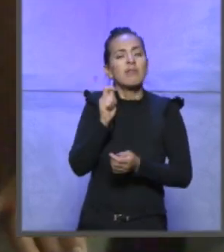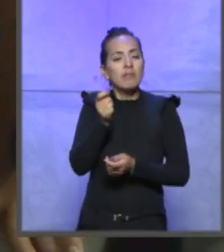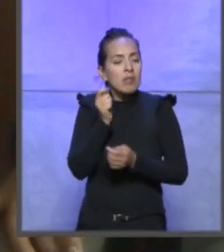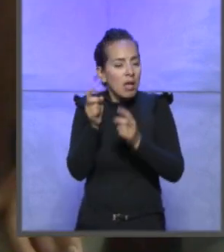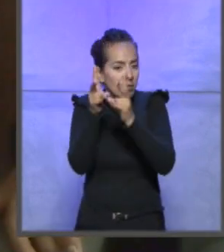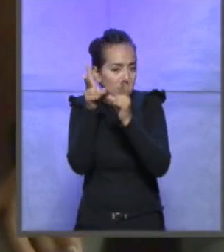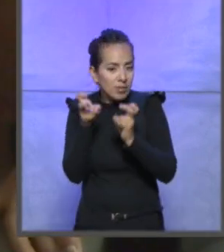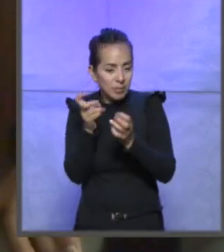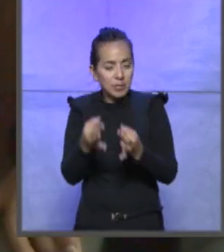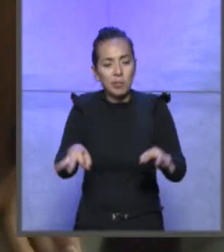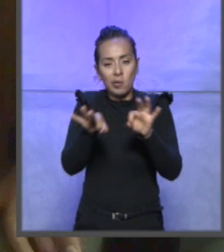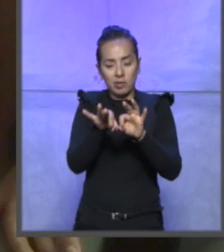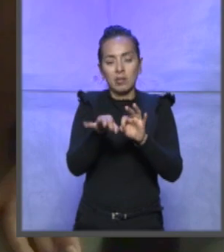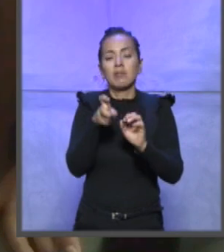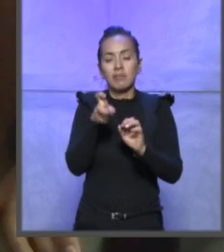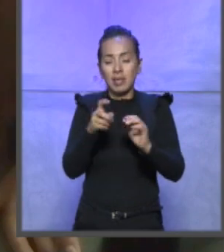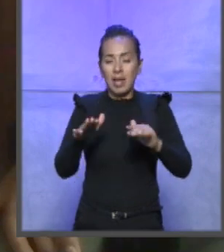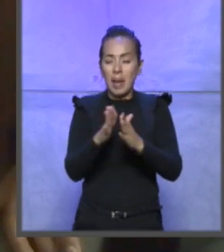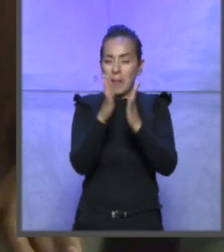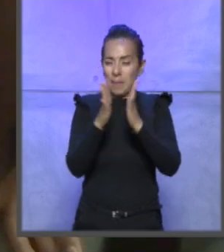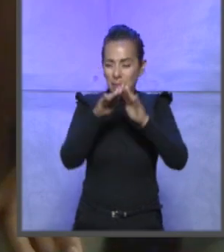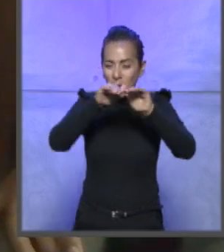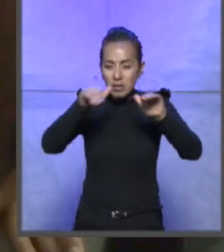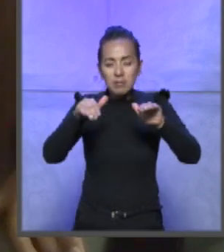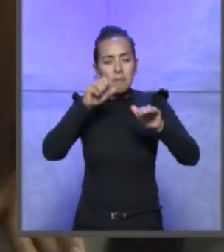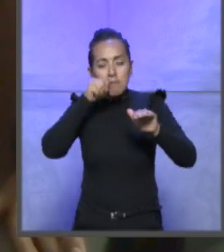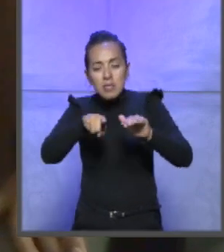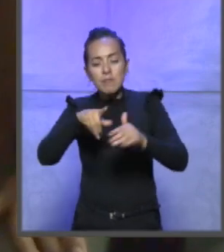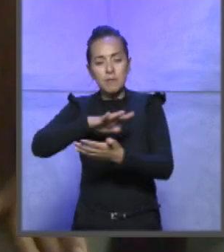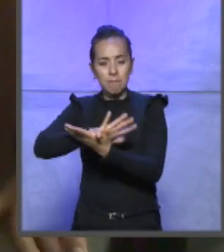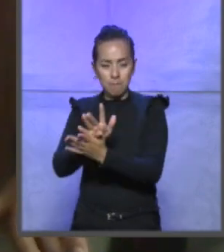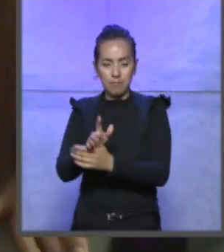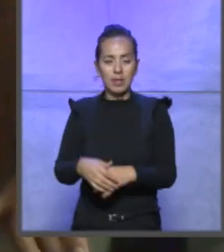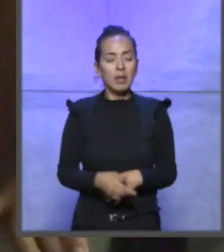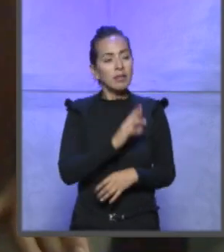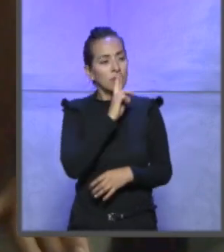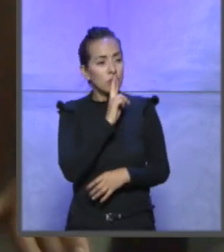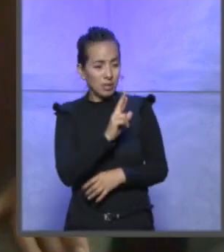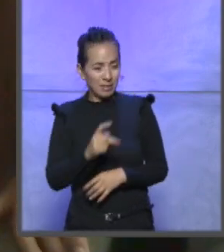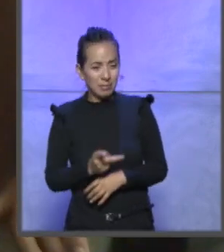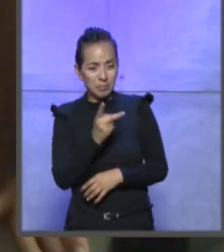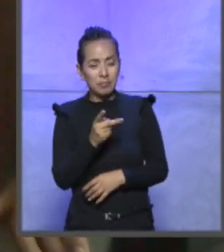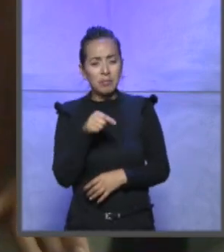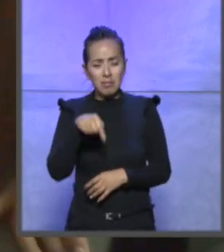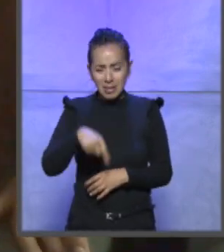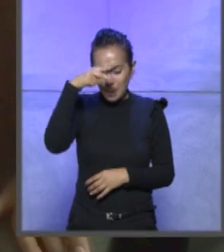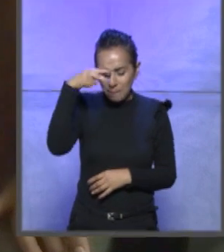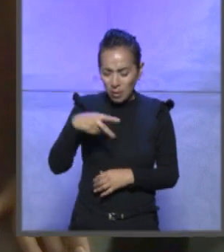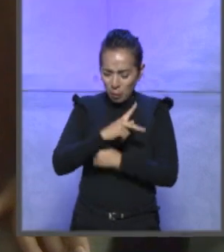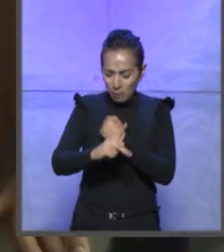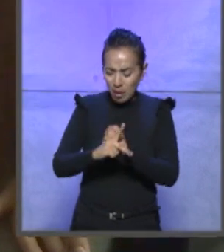opinión respecto a temas tan importantes como lo es la democracia y la discriminación, ¿no? Y respondiendo a la pregunta, ¿México es un país